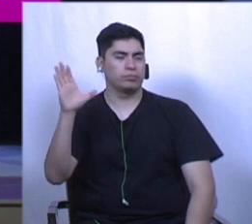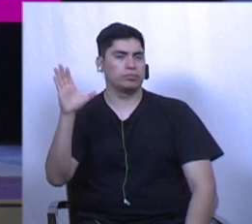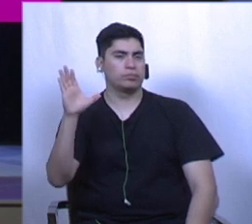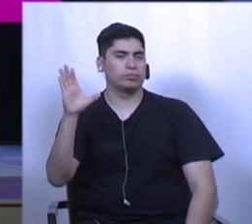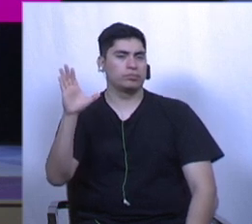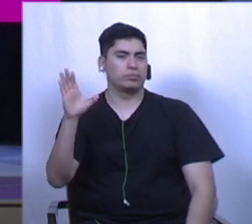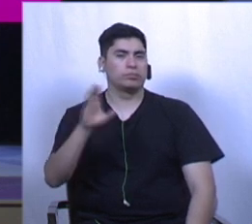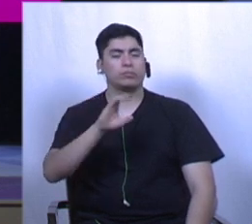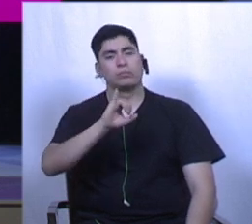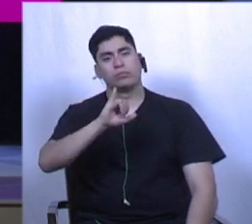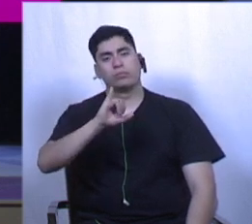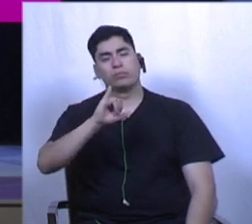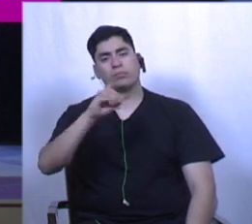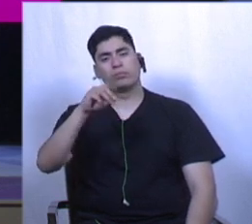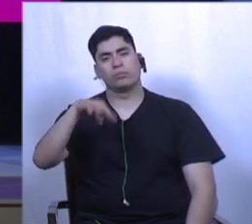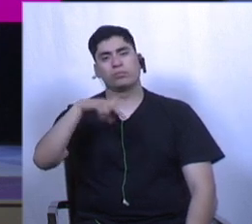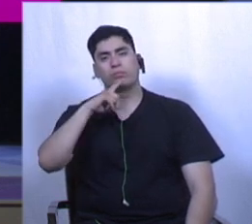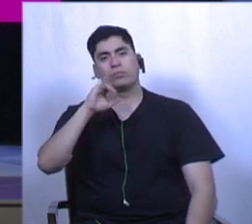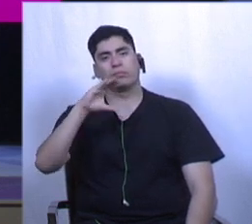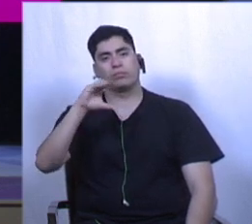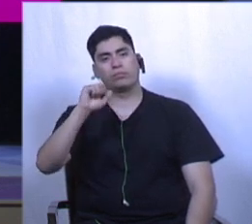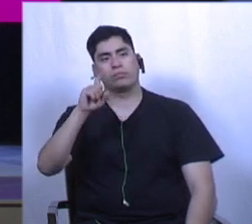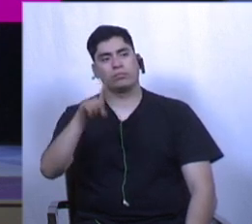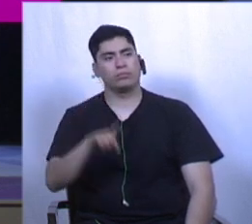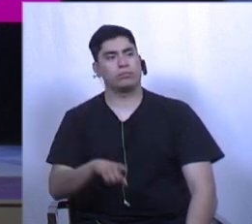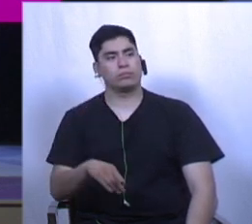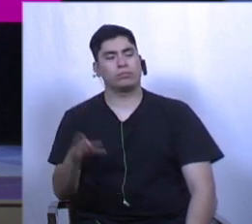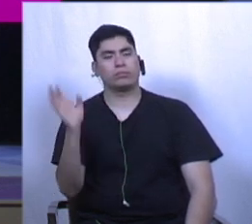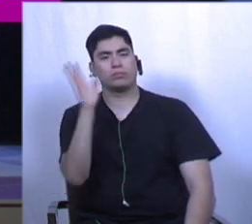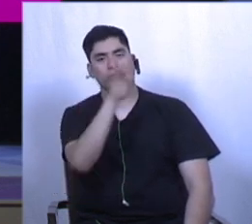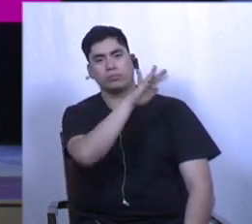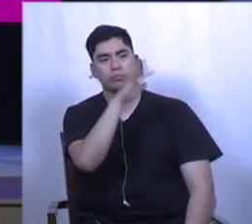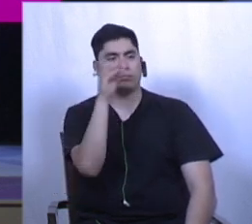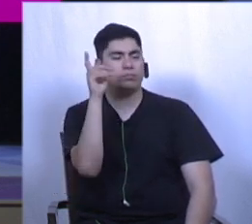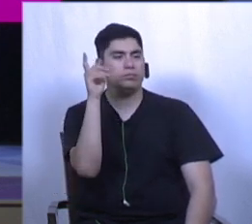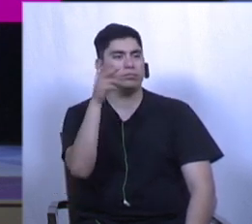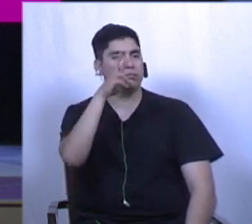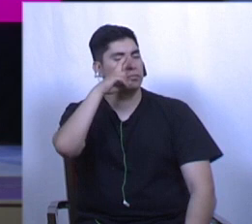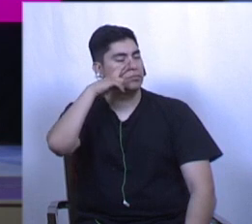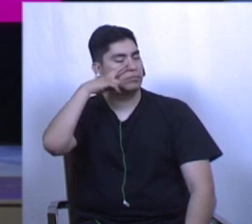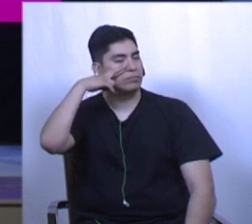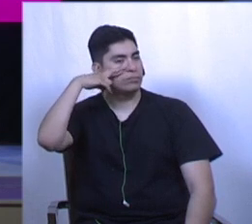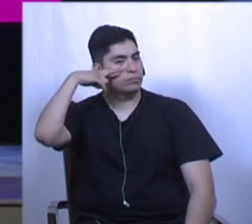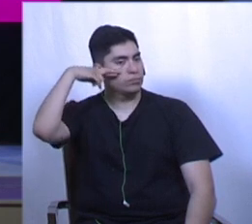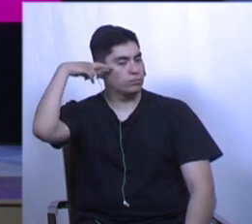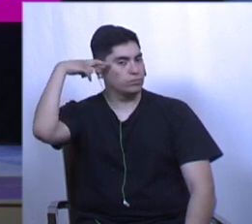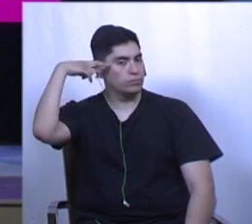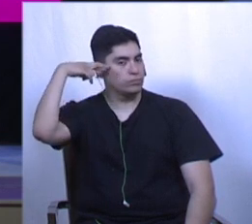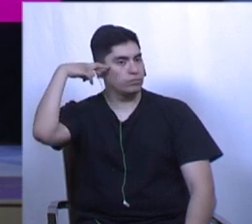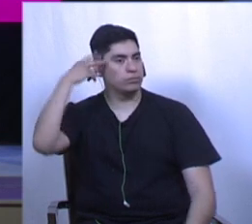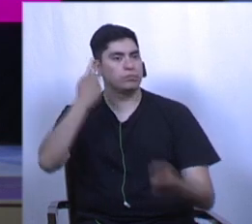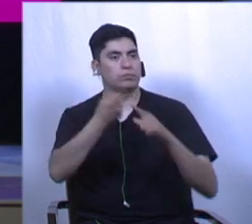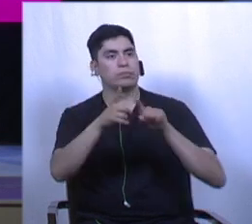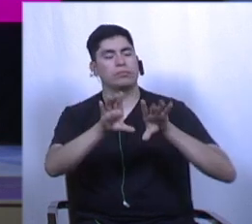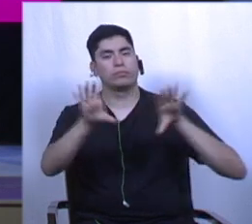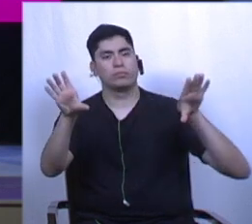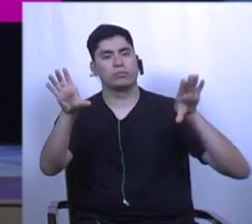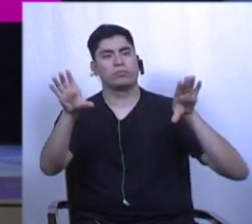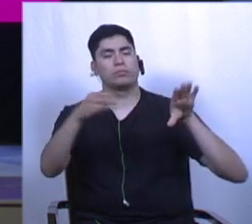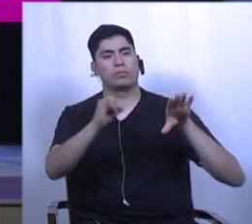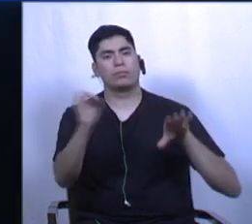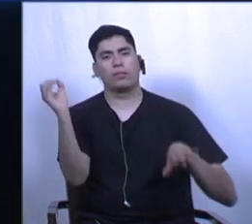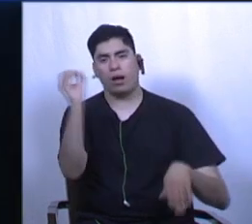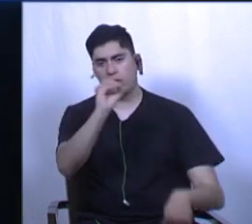completamente idénticas que aparecerán acá en color morado. Estas dos comunidades son idénticas y la diferencia entre sí es